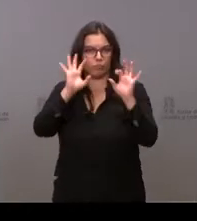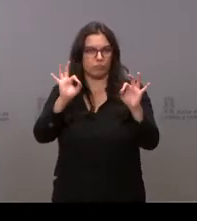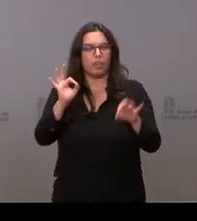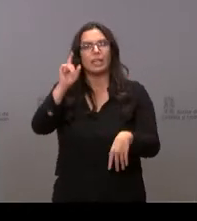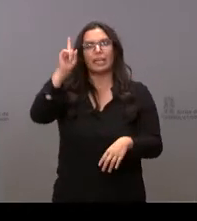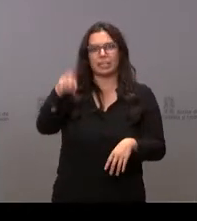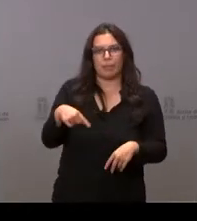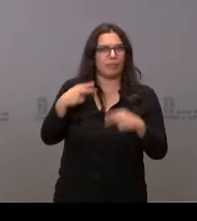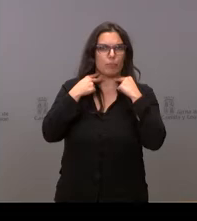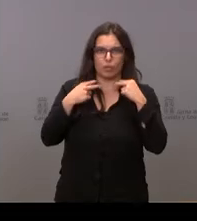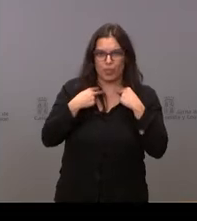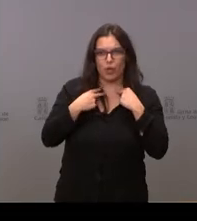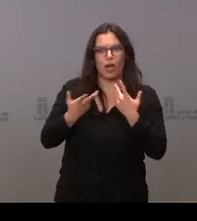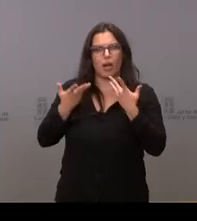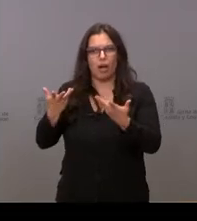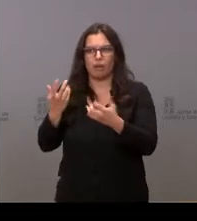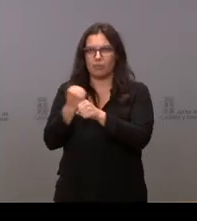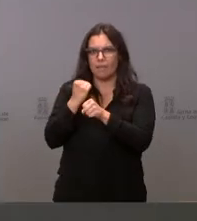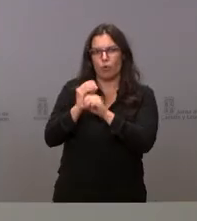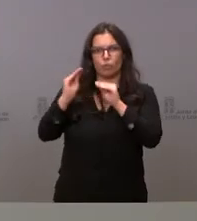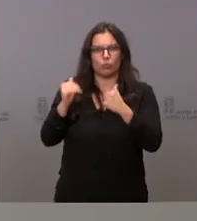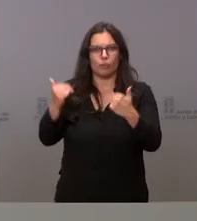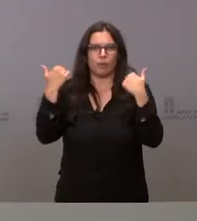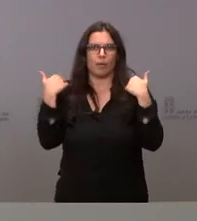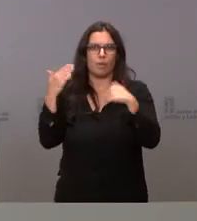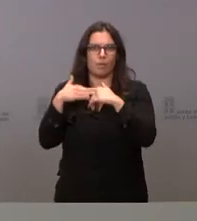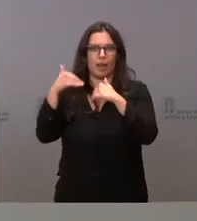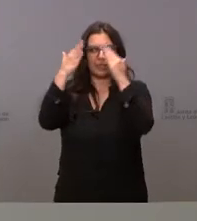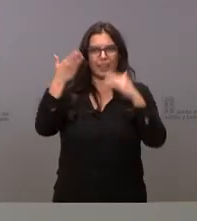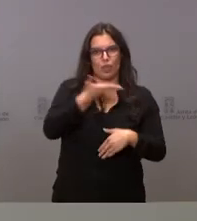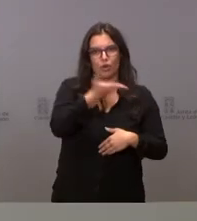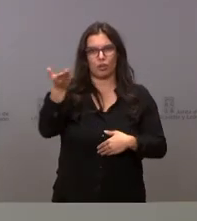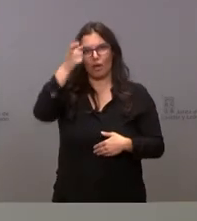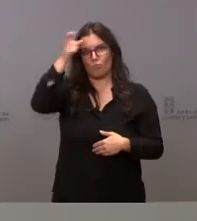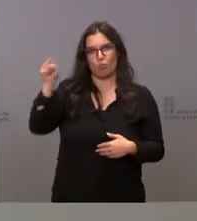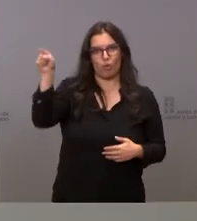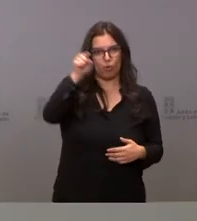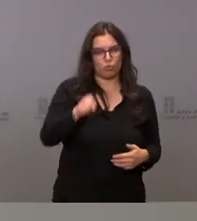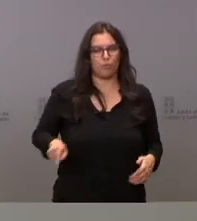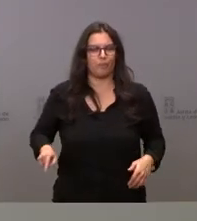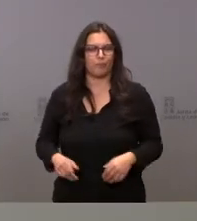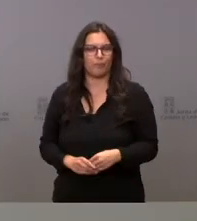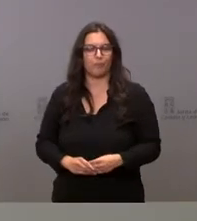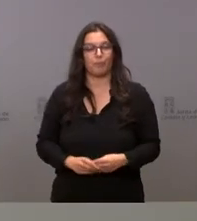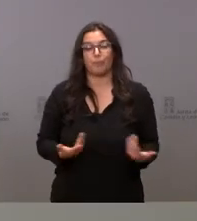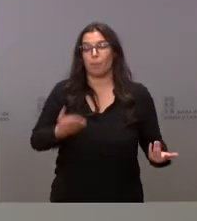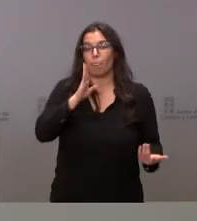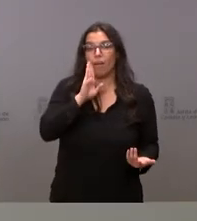las diputaciones provinciales en su labor, en su responsabilidad de asistencia a los municipios. Como decimos, con